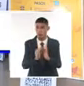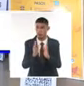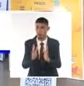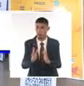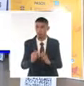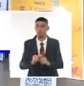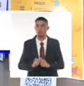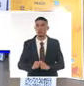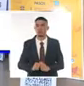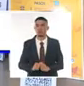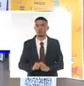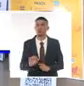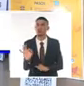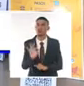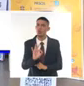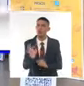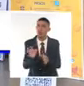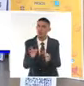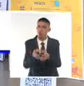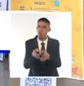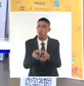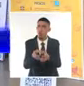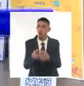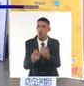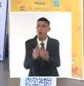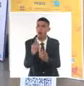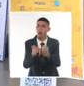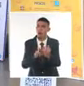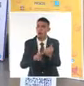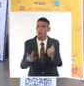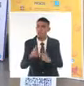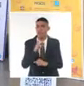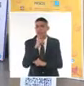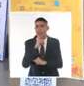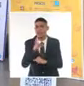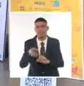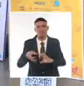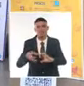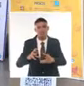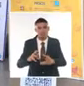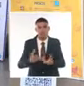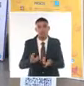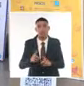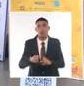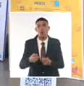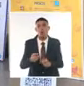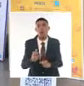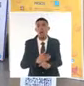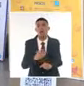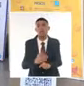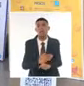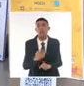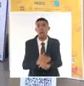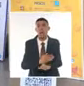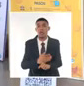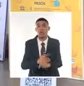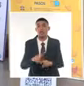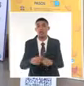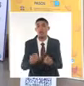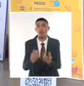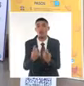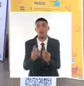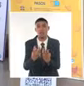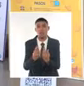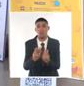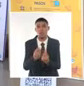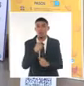obstante, todavía hay un grupo de territorio con situaciones complejas por el atraso en cuanto a los volúmenes por entregar. Estos son los